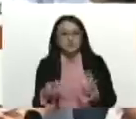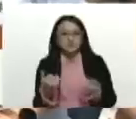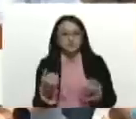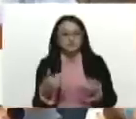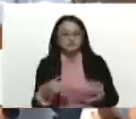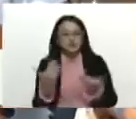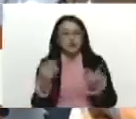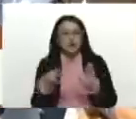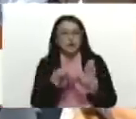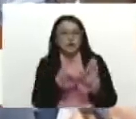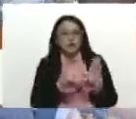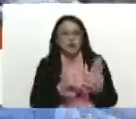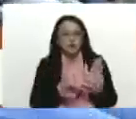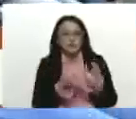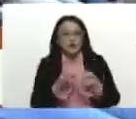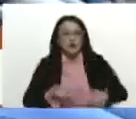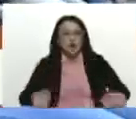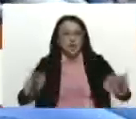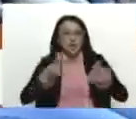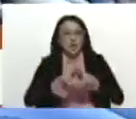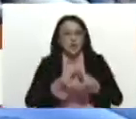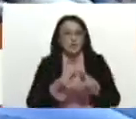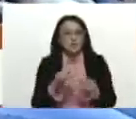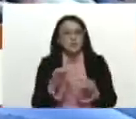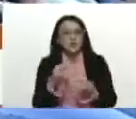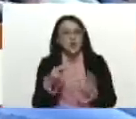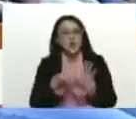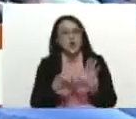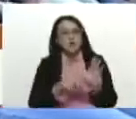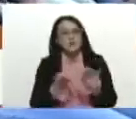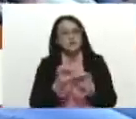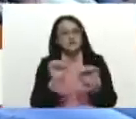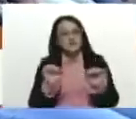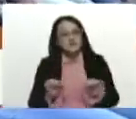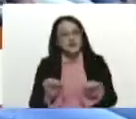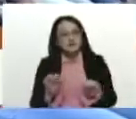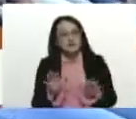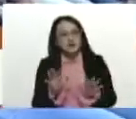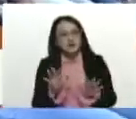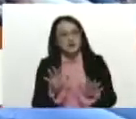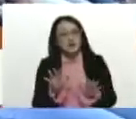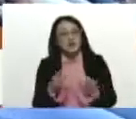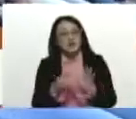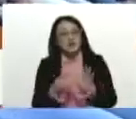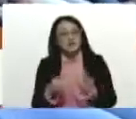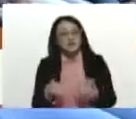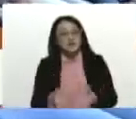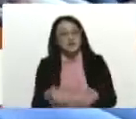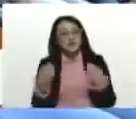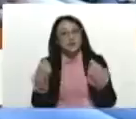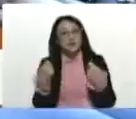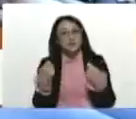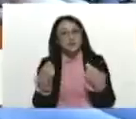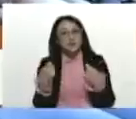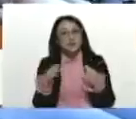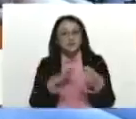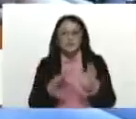todo no las normas de Naciones Unidas la norma del sistema interamericano más que abuso el derecho de destrucción del derecho